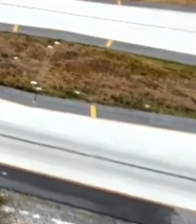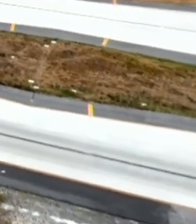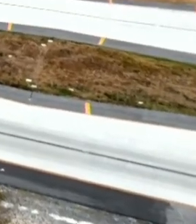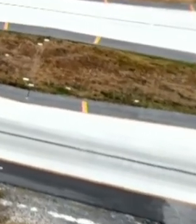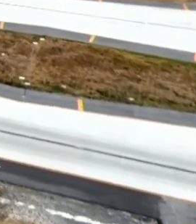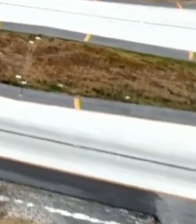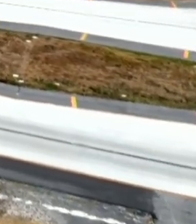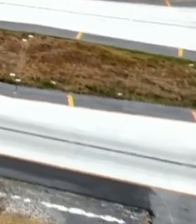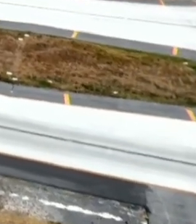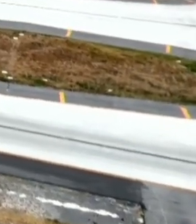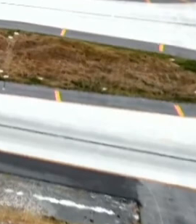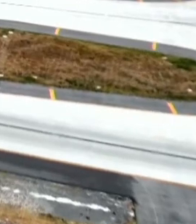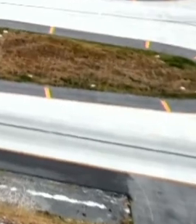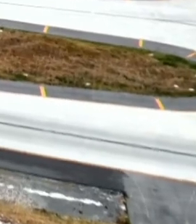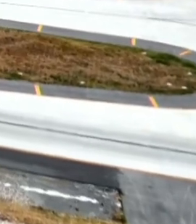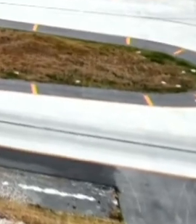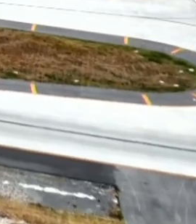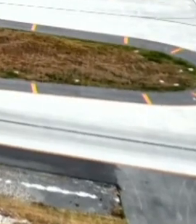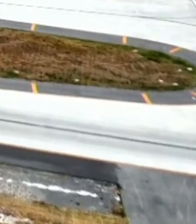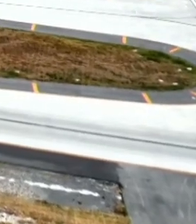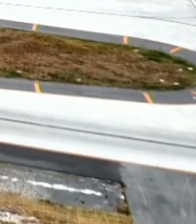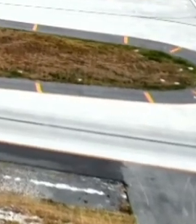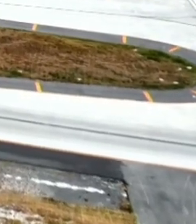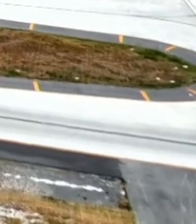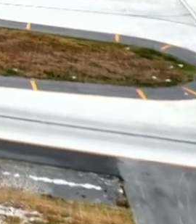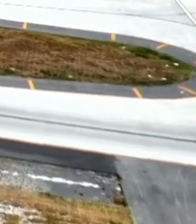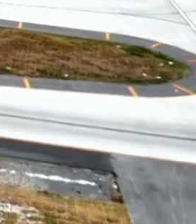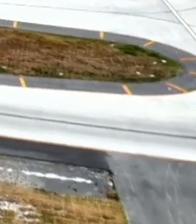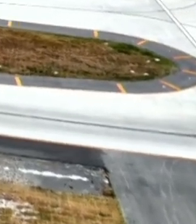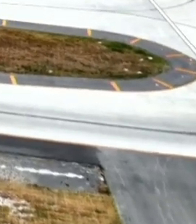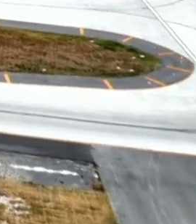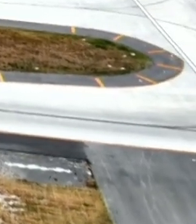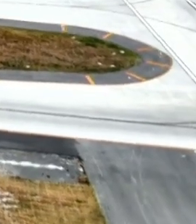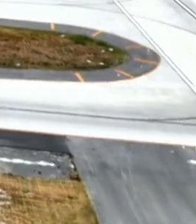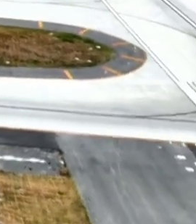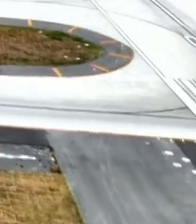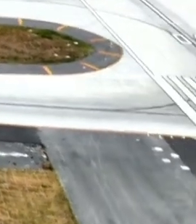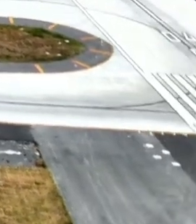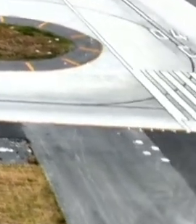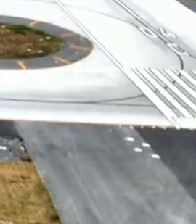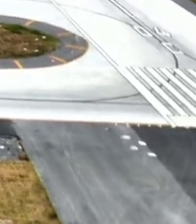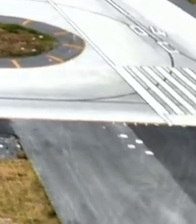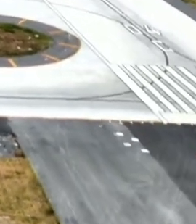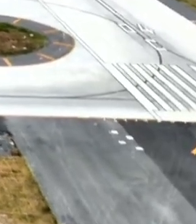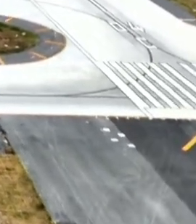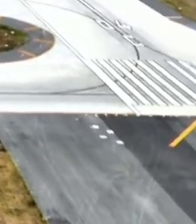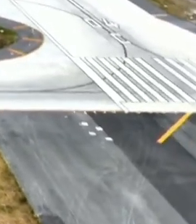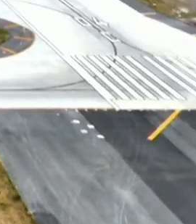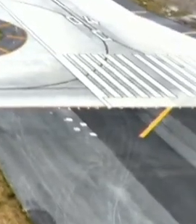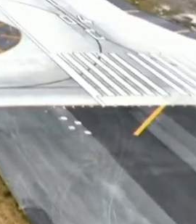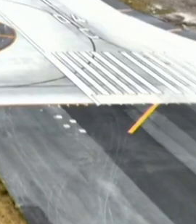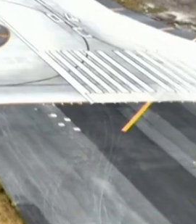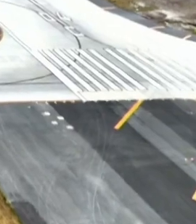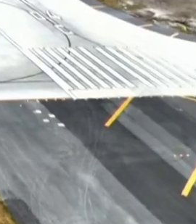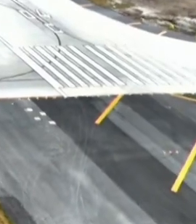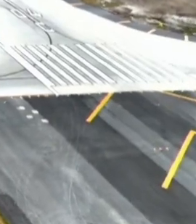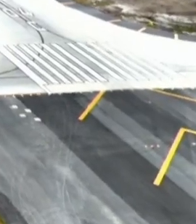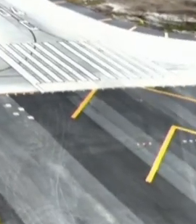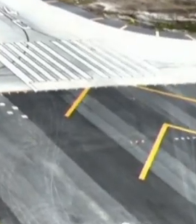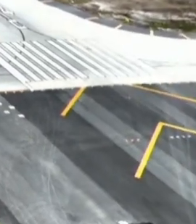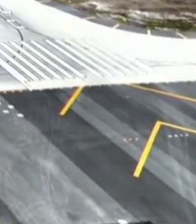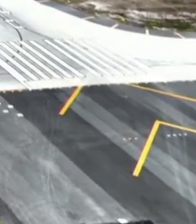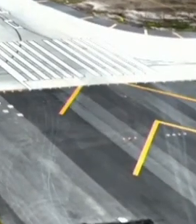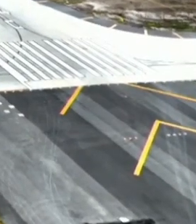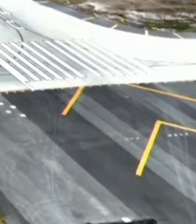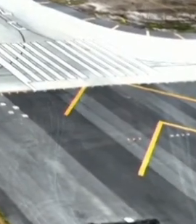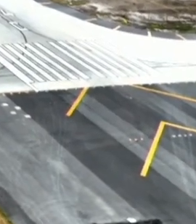Mexicana 1788, desde la torre de control del Aeropuerto Internacional Felipe Ángeles, servicio a la navegación en el espacio